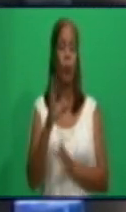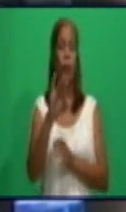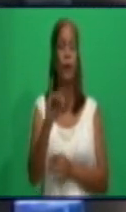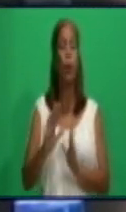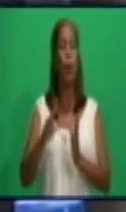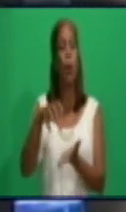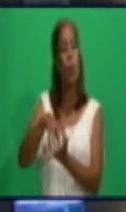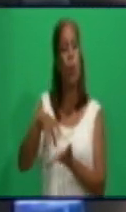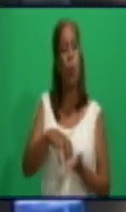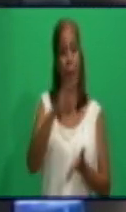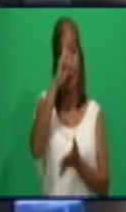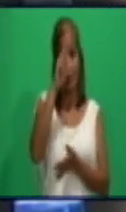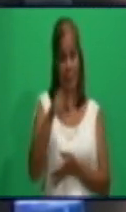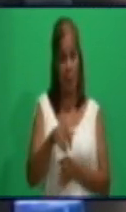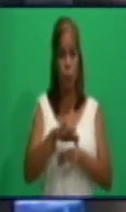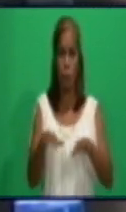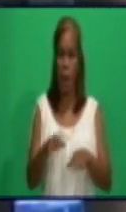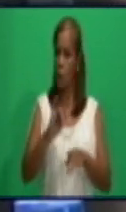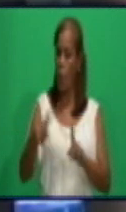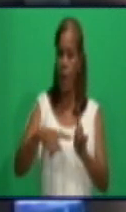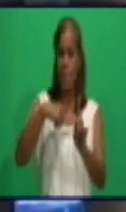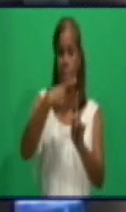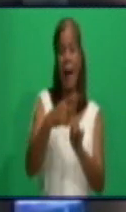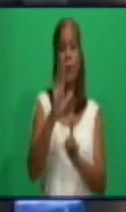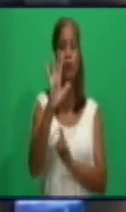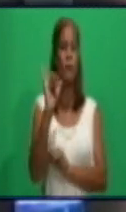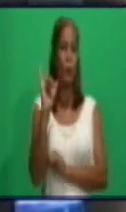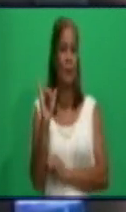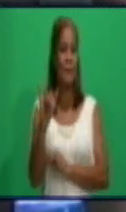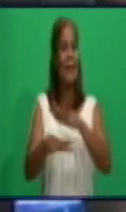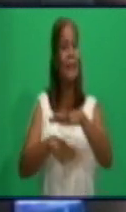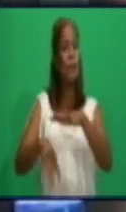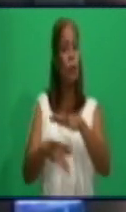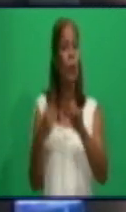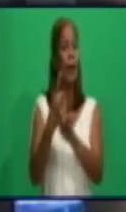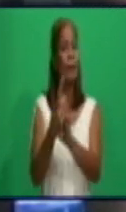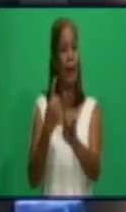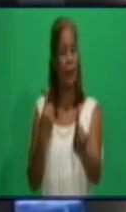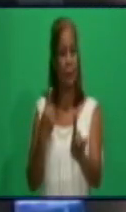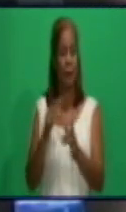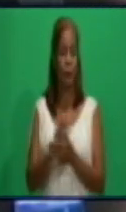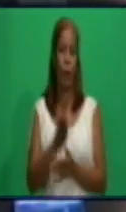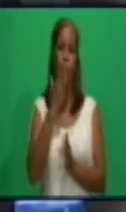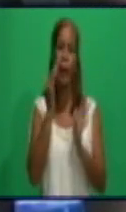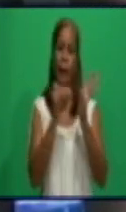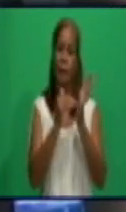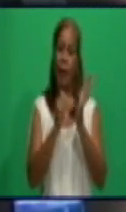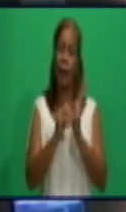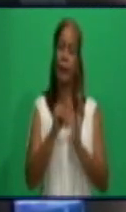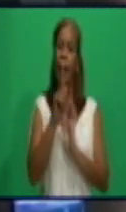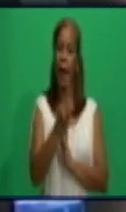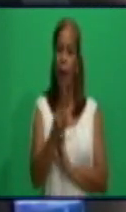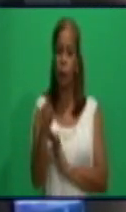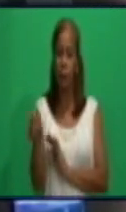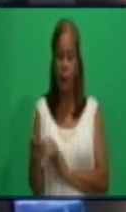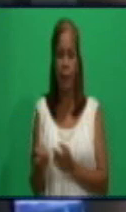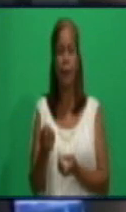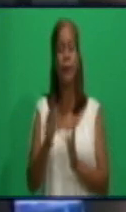a esos 56 centros de aislamiento. Bien, buenas tardes para ti, Yunel, y para toda la teleaudiencia y el auditorio que nos